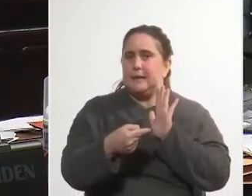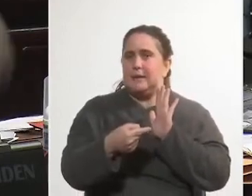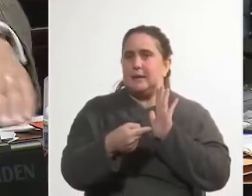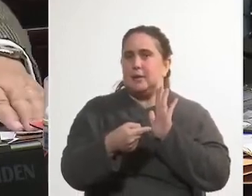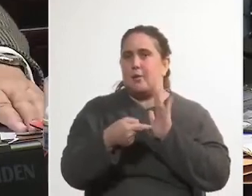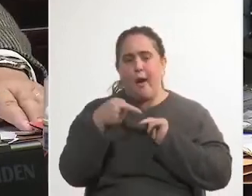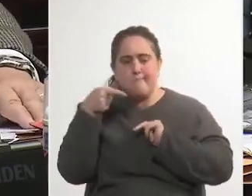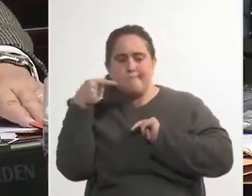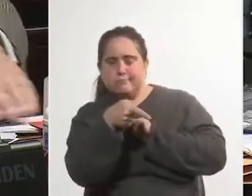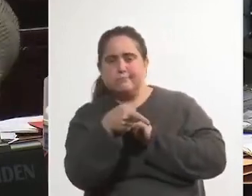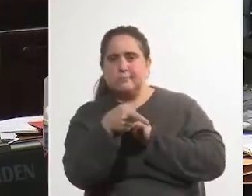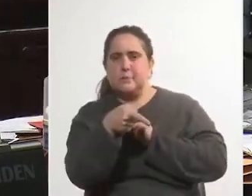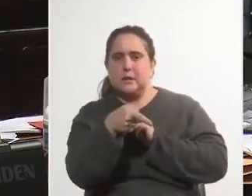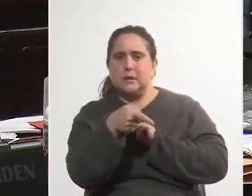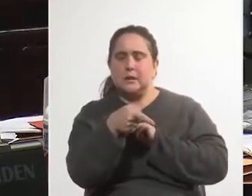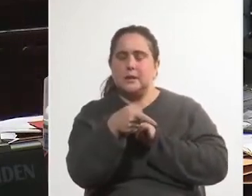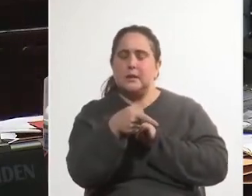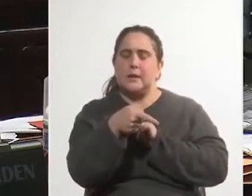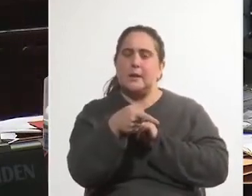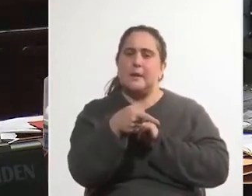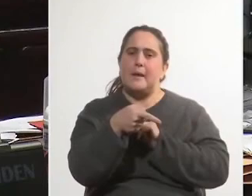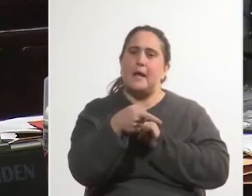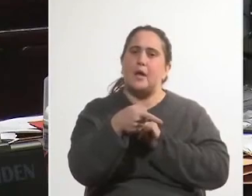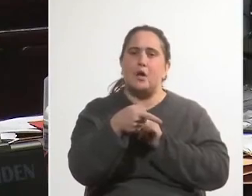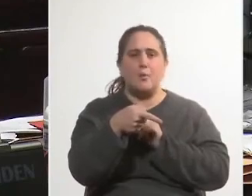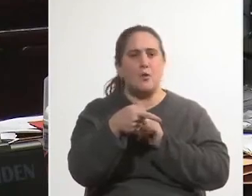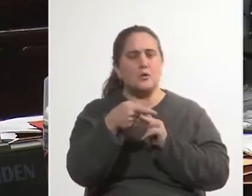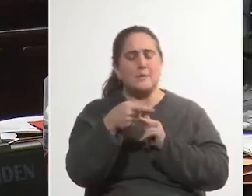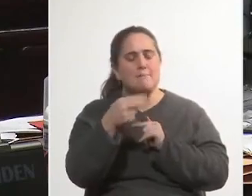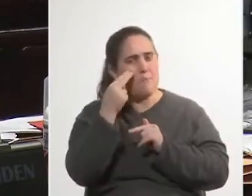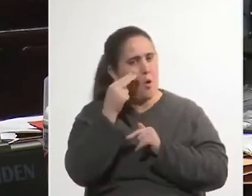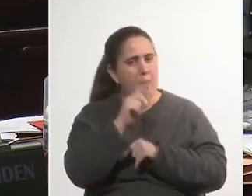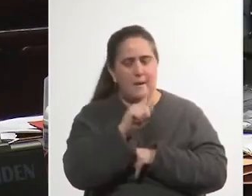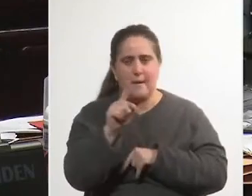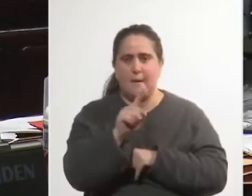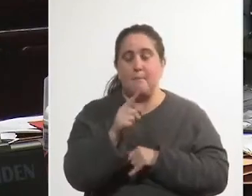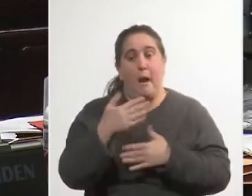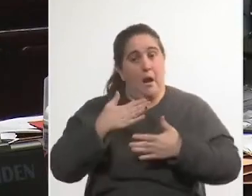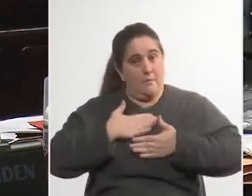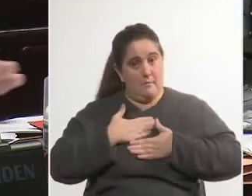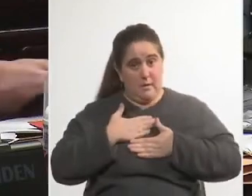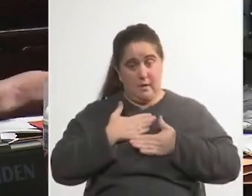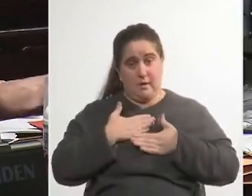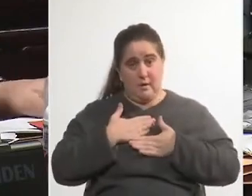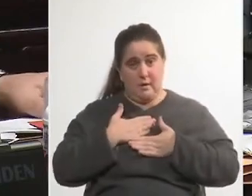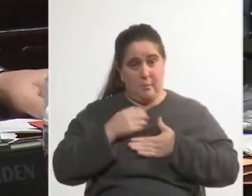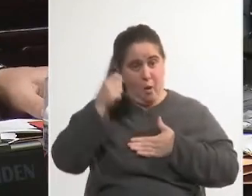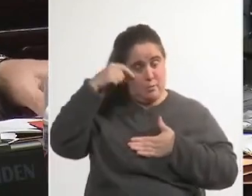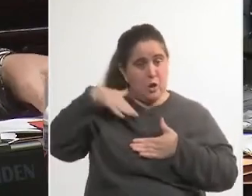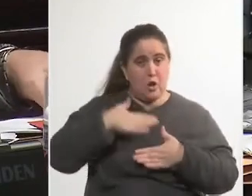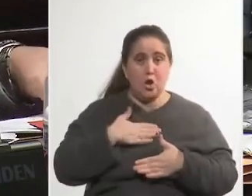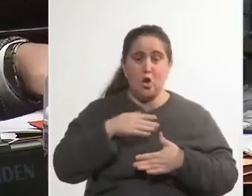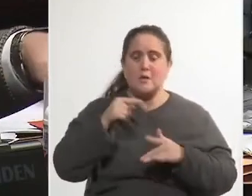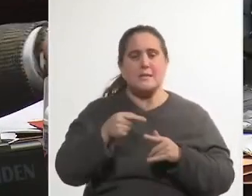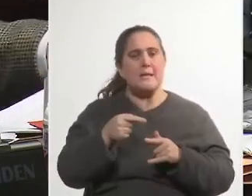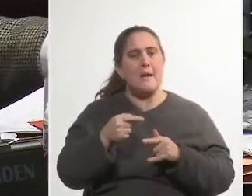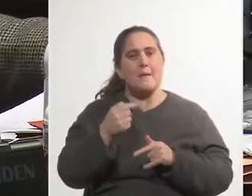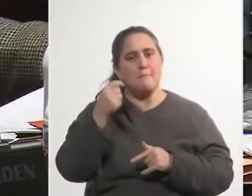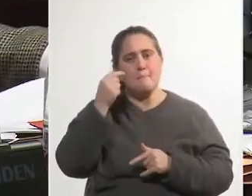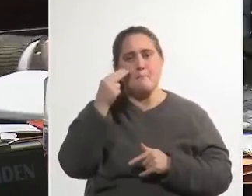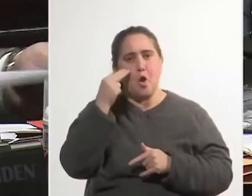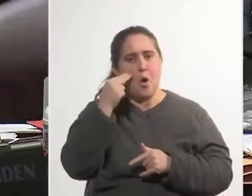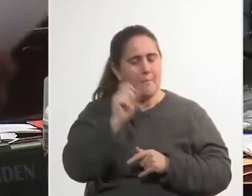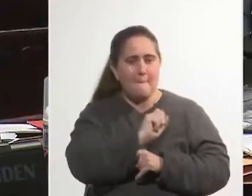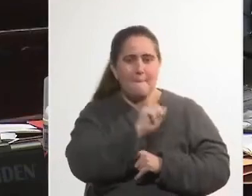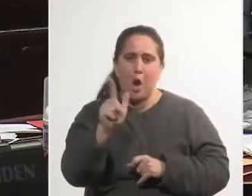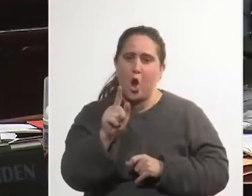afecta fundamentalmente, quizás el más serio problema que por lo menos desde mi particular visión tiene la negociación